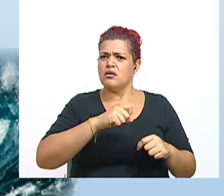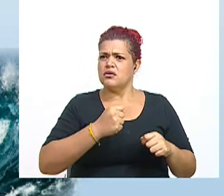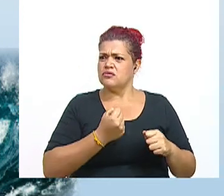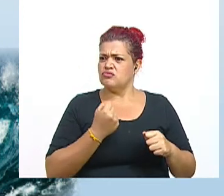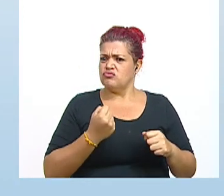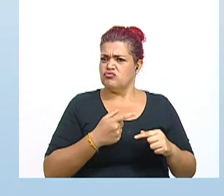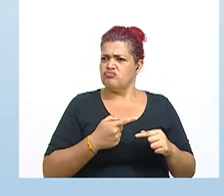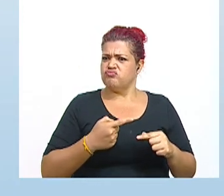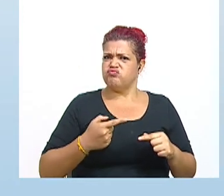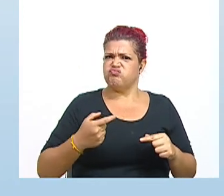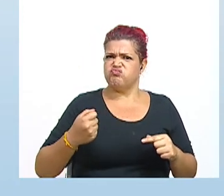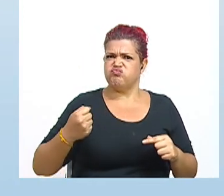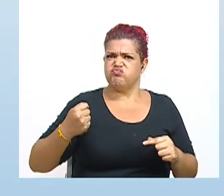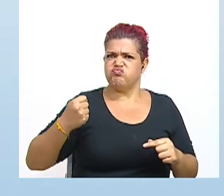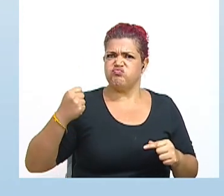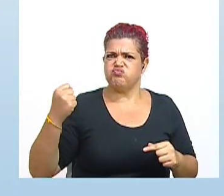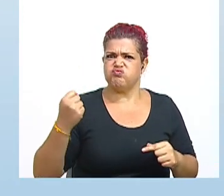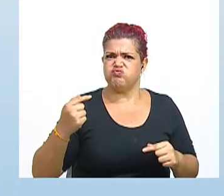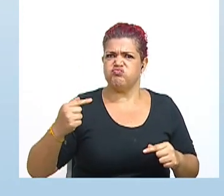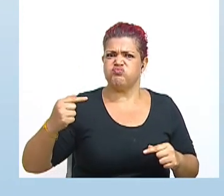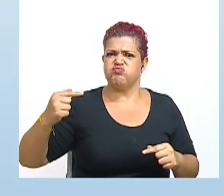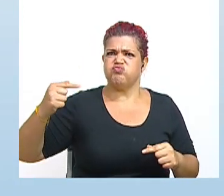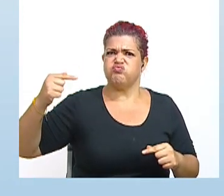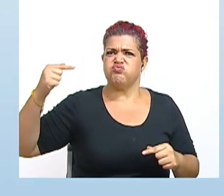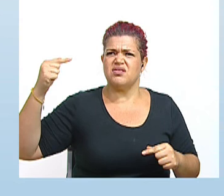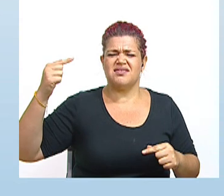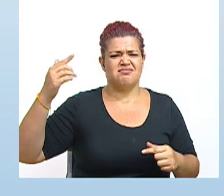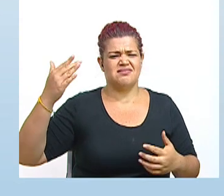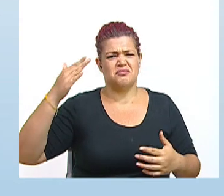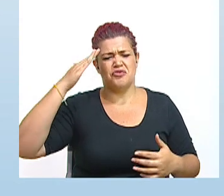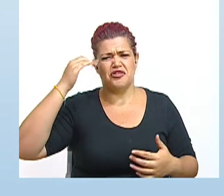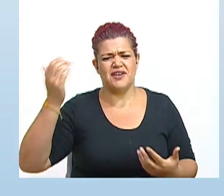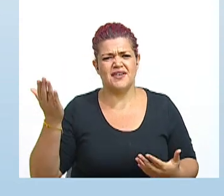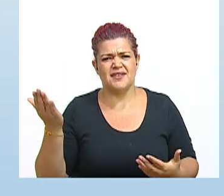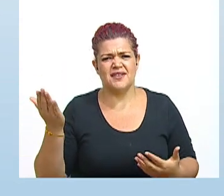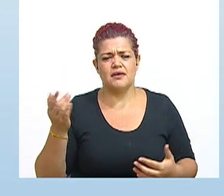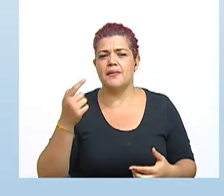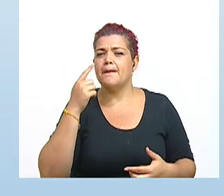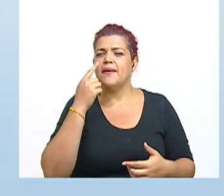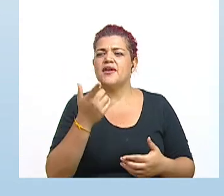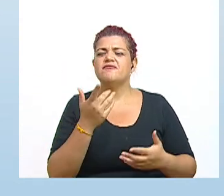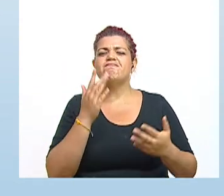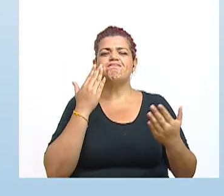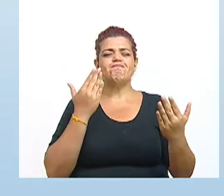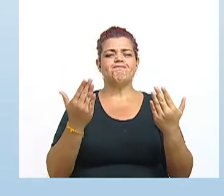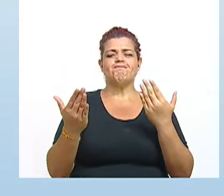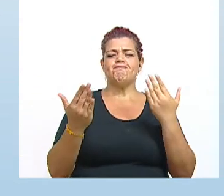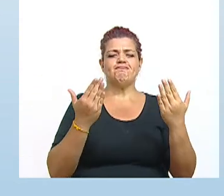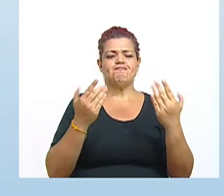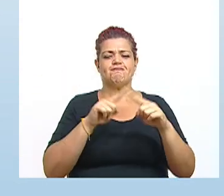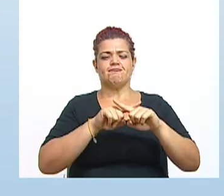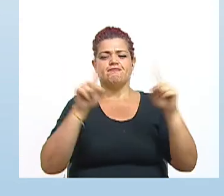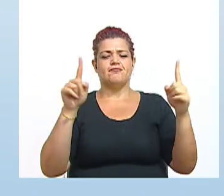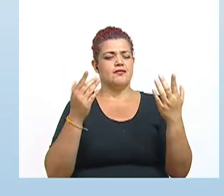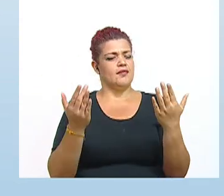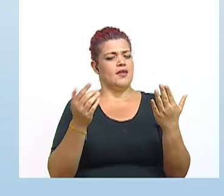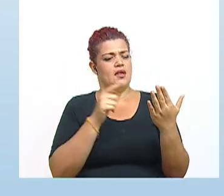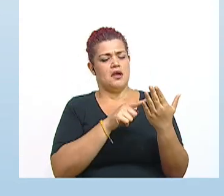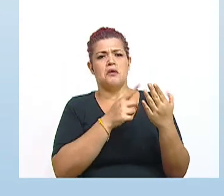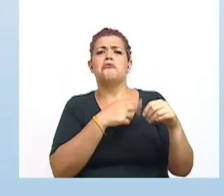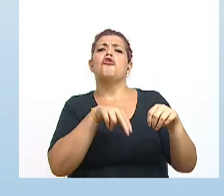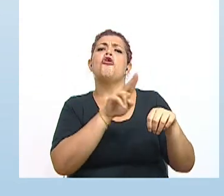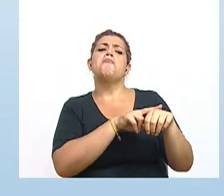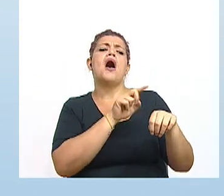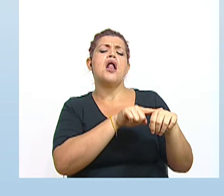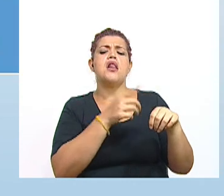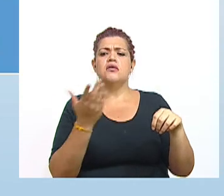nos preguntamos por qué. Entonces, empecemos por valorar en qué se diferencia un fenómeno climático normal